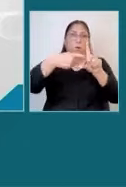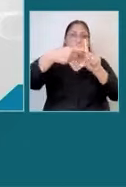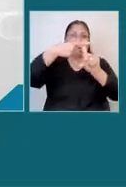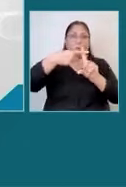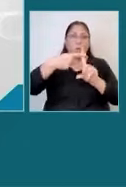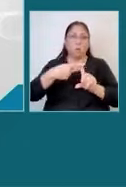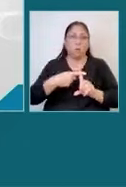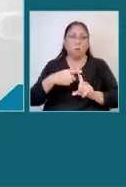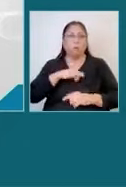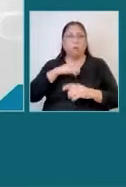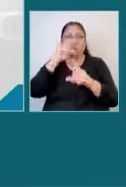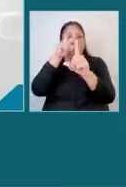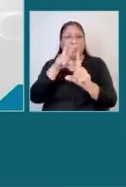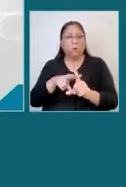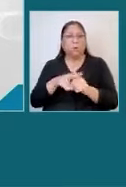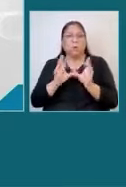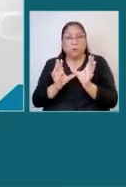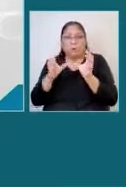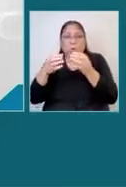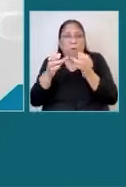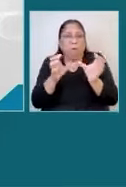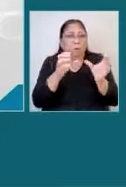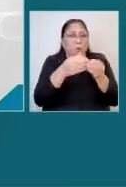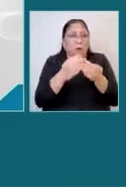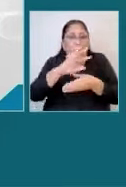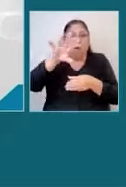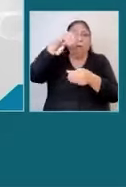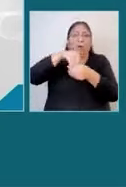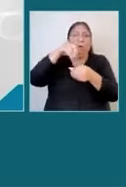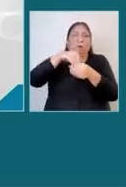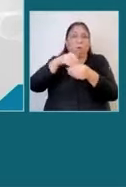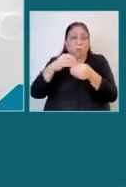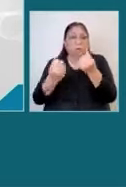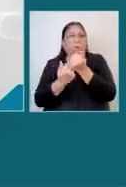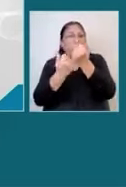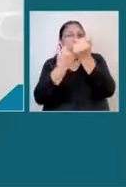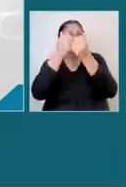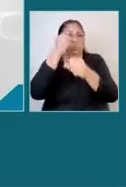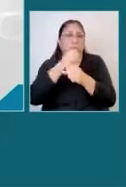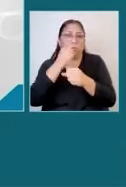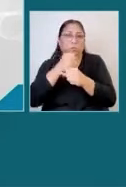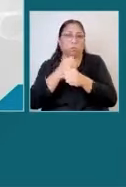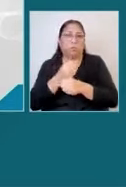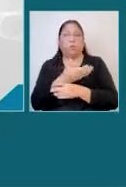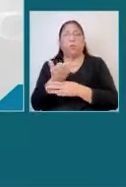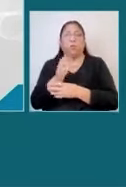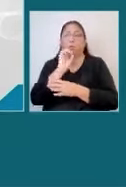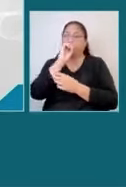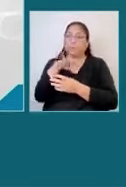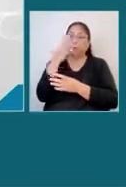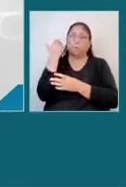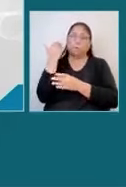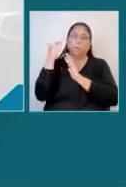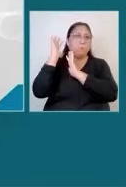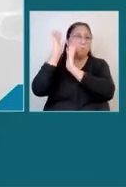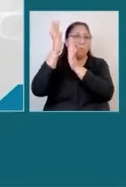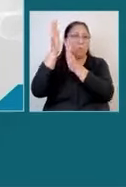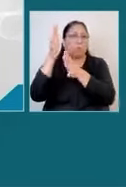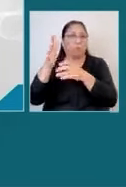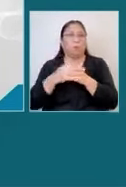dando, ¿no? Veo cada vez a las corporaciones incorporarse al ecosistema a través, como se ha comentado también en las exposiciones,